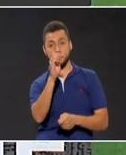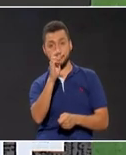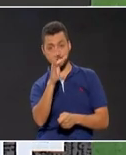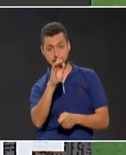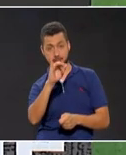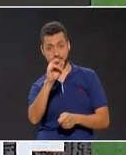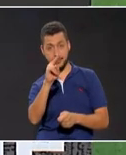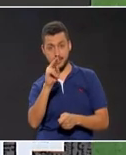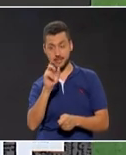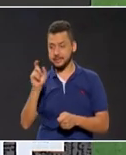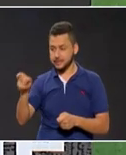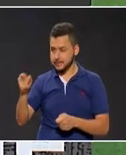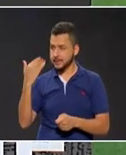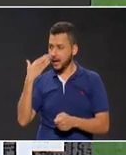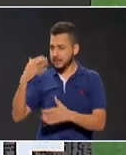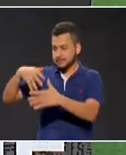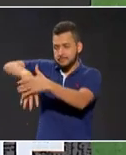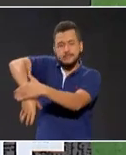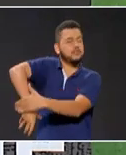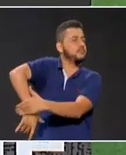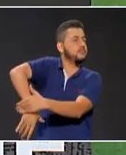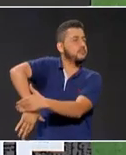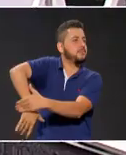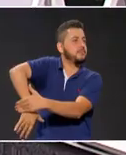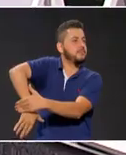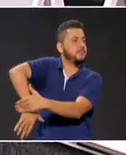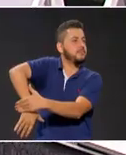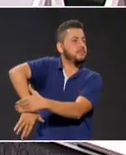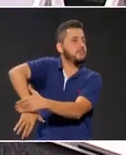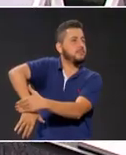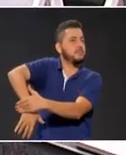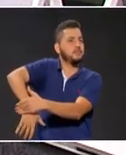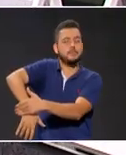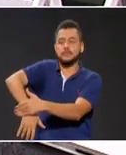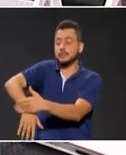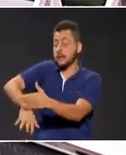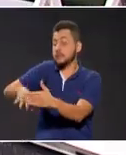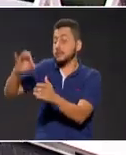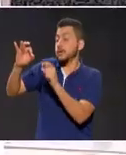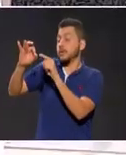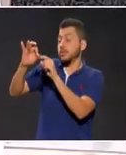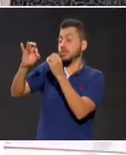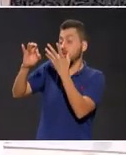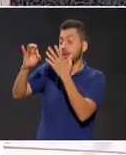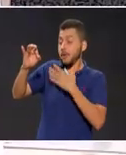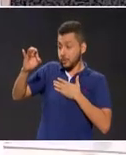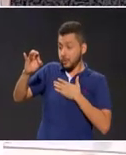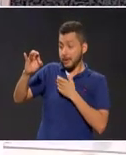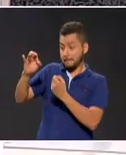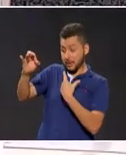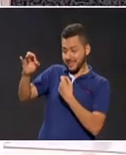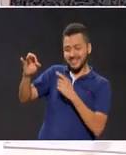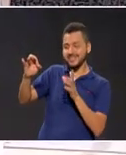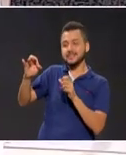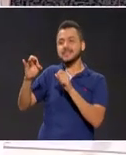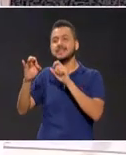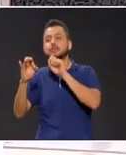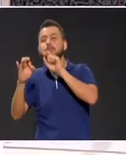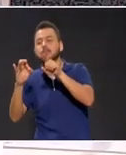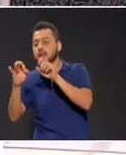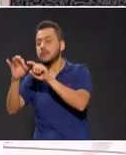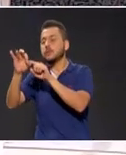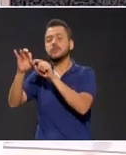le va a preguntar. Si de pronto saca su propio número, el 4. Me pregunto a mí misma. No, señora. Vuelve a echar la balota, por favor. El número